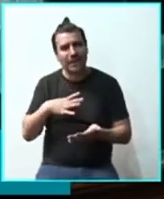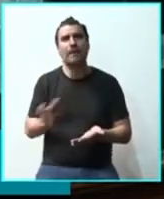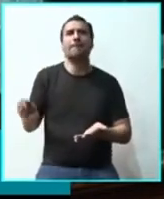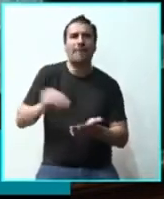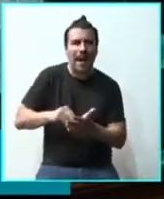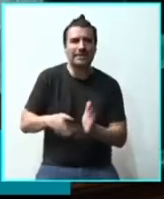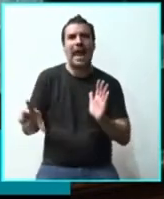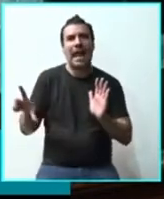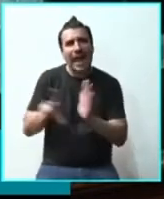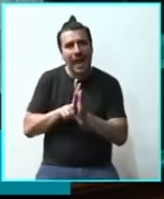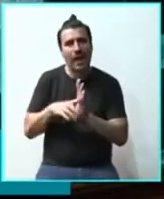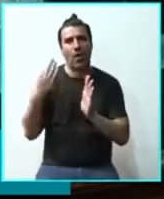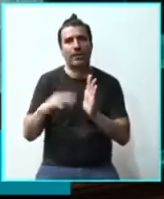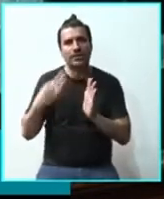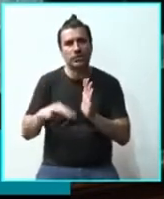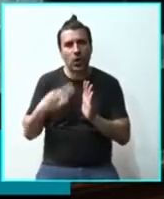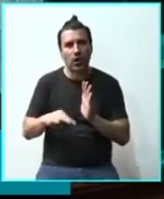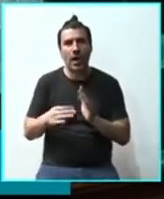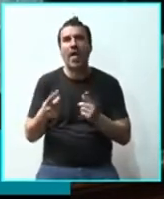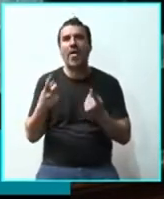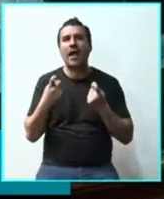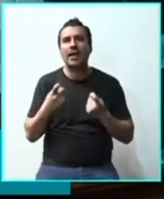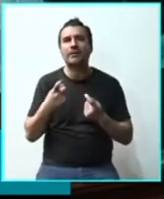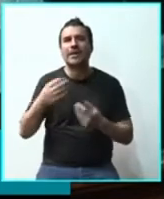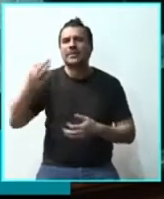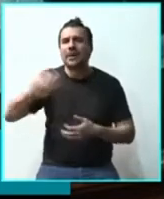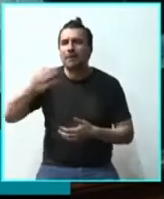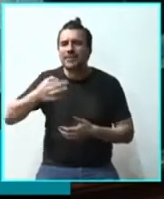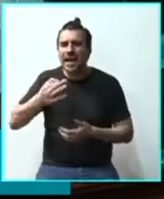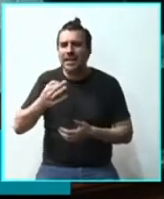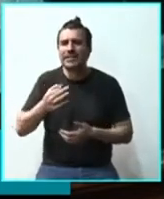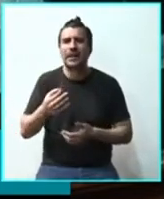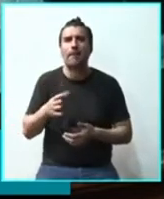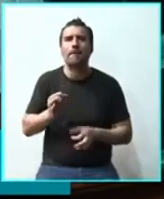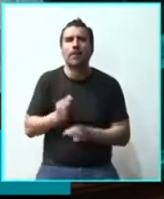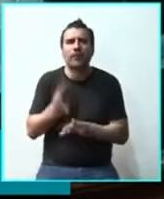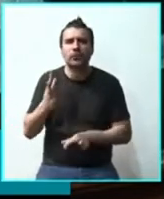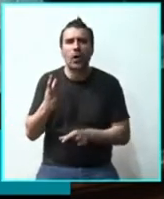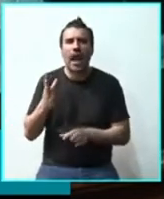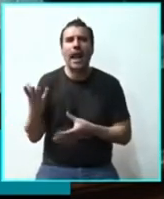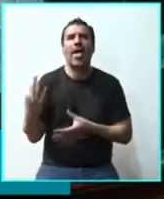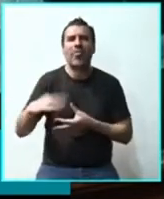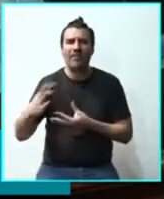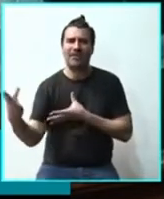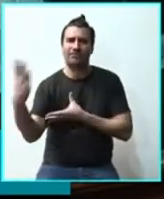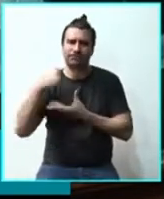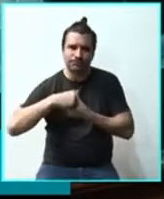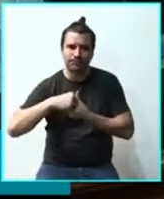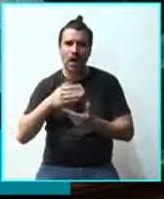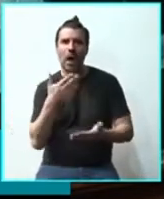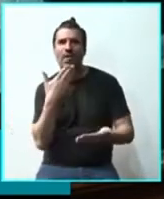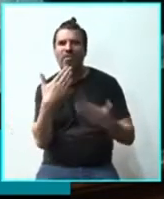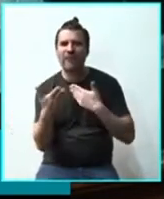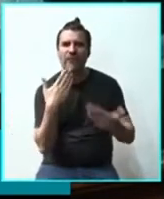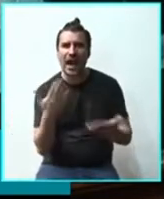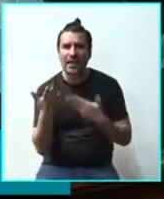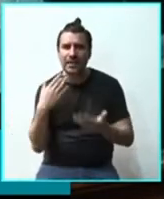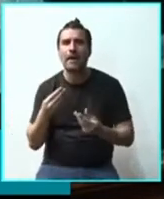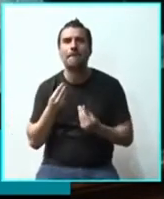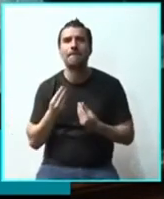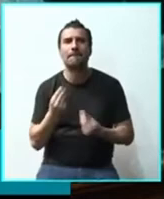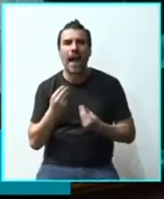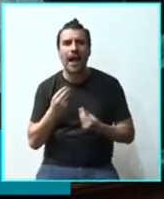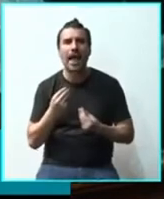la participación de los especialistas. No alcanza con que nos voten para decidir esto si no recurrimos antes a los que saben,